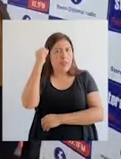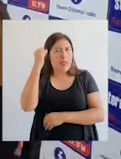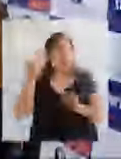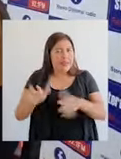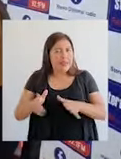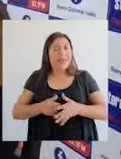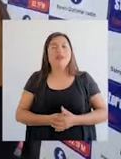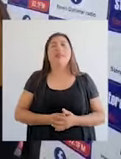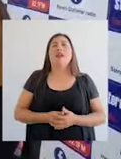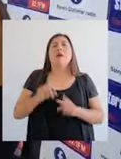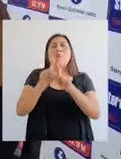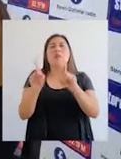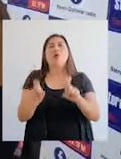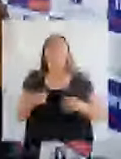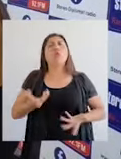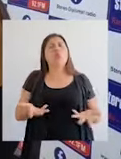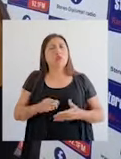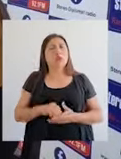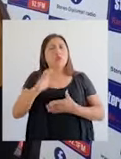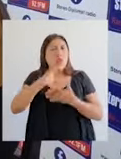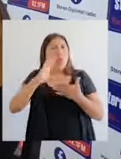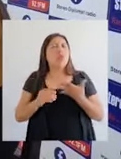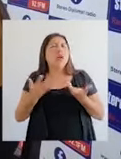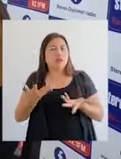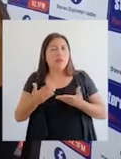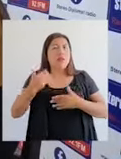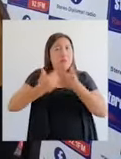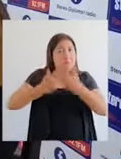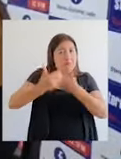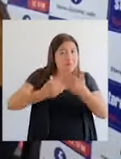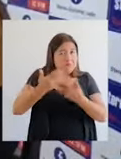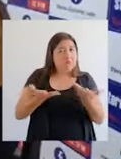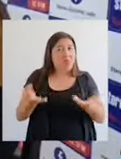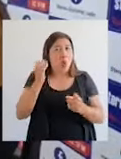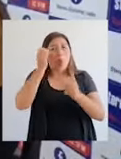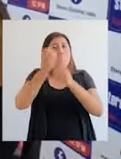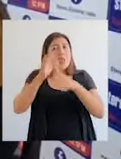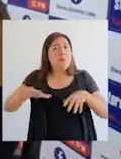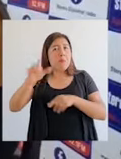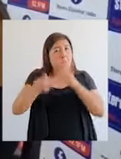avanzado ya en lograr ese objetivo? ¿En cuánto, digamos, está yendo el Perú en ese sentido?